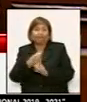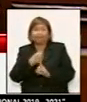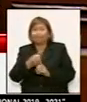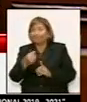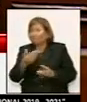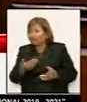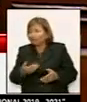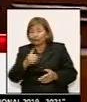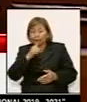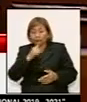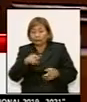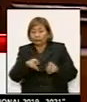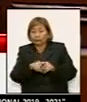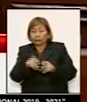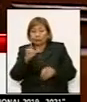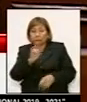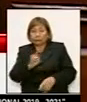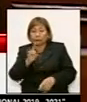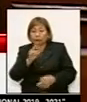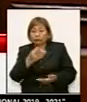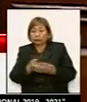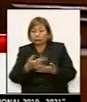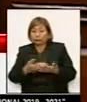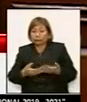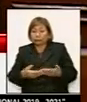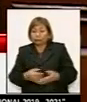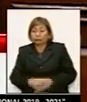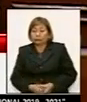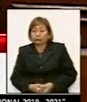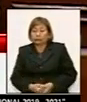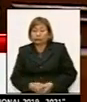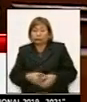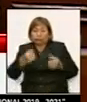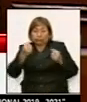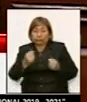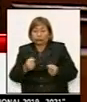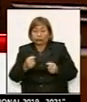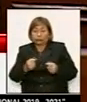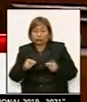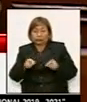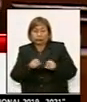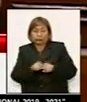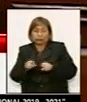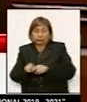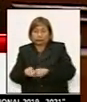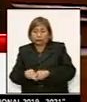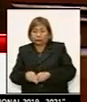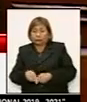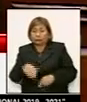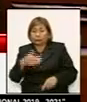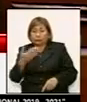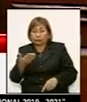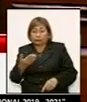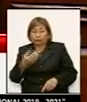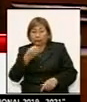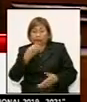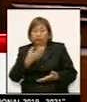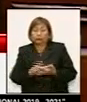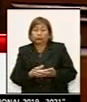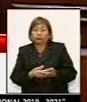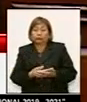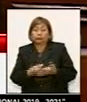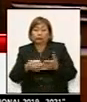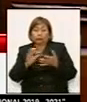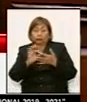así como la reutilización de información valiosa para la toma de decisiones en los mismos. Hay, vuelvo a repetir,